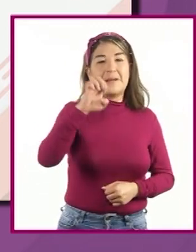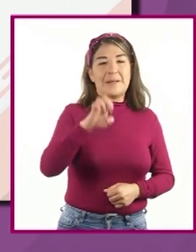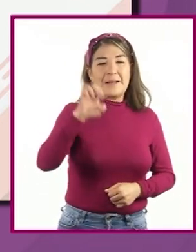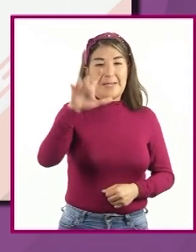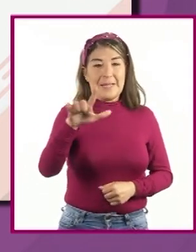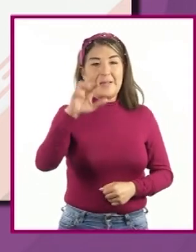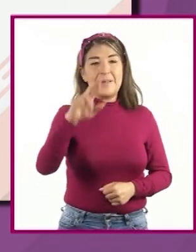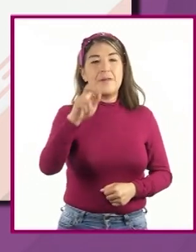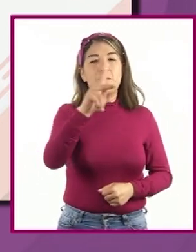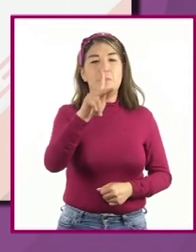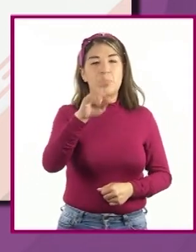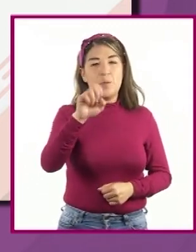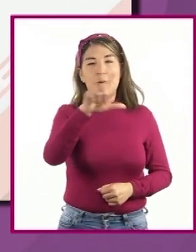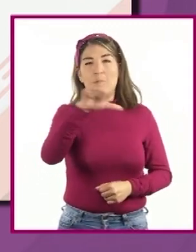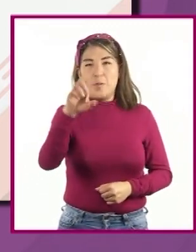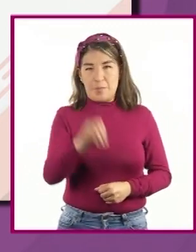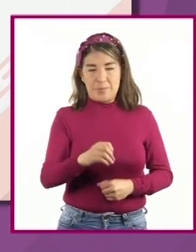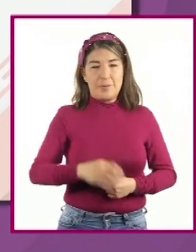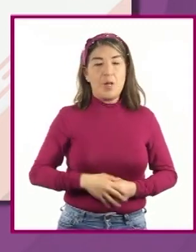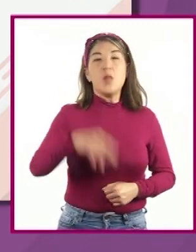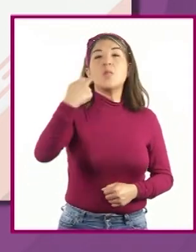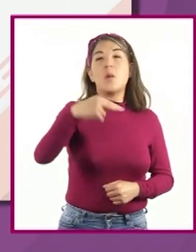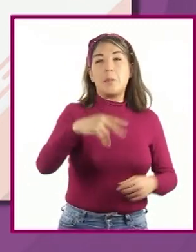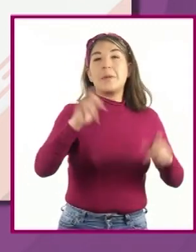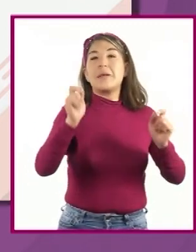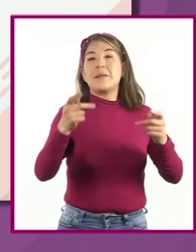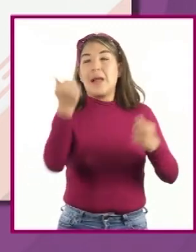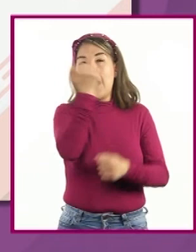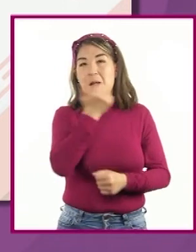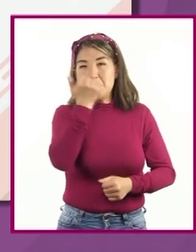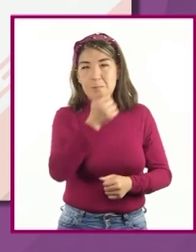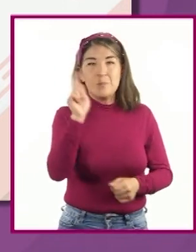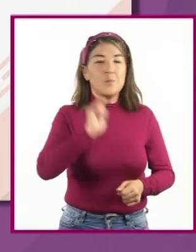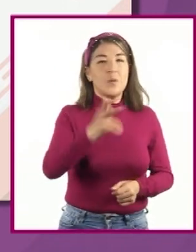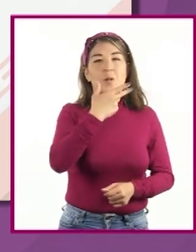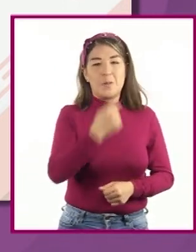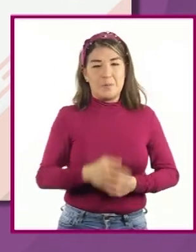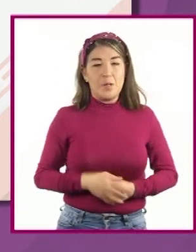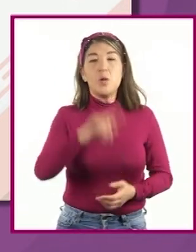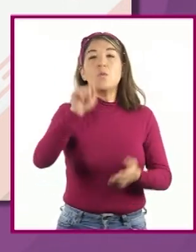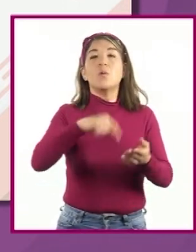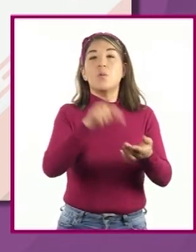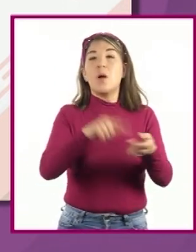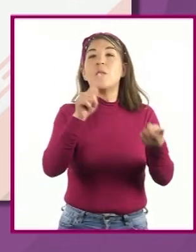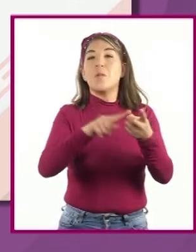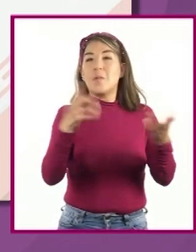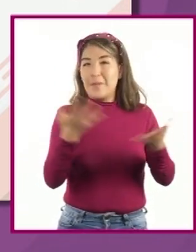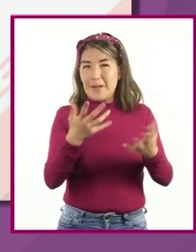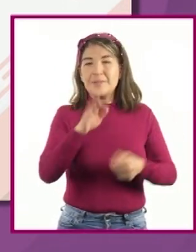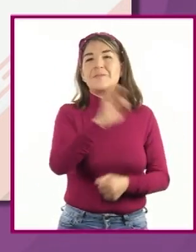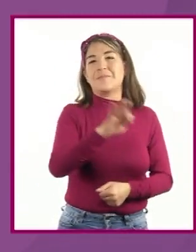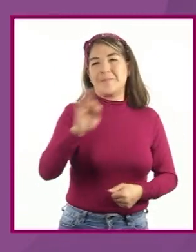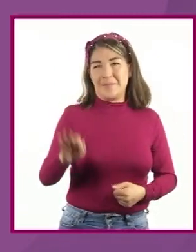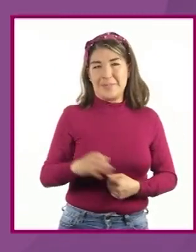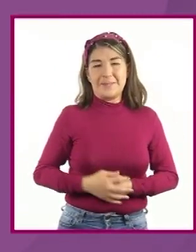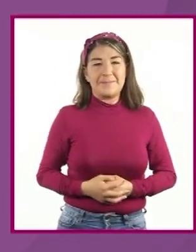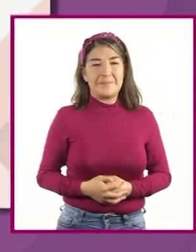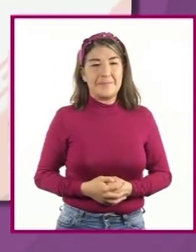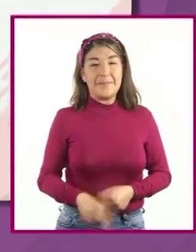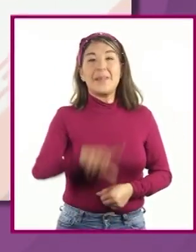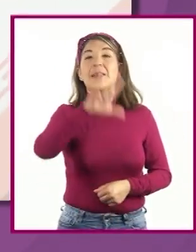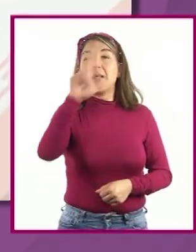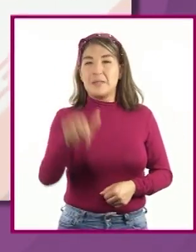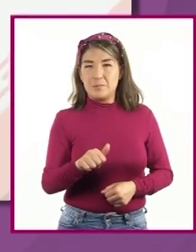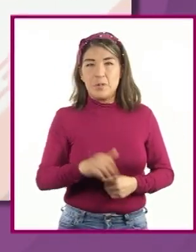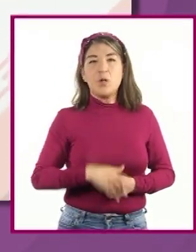indicador, nombre de la alumna o alumno, el lugar donde se realiza y la fecha. Después